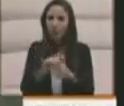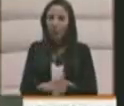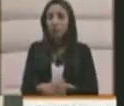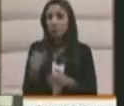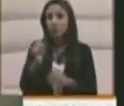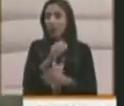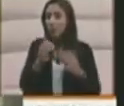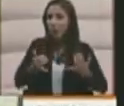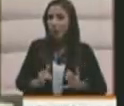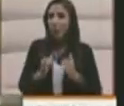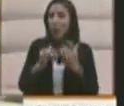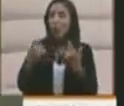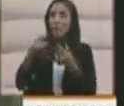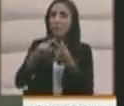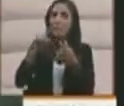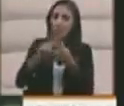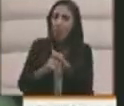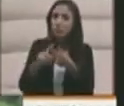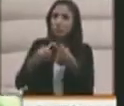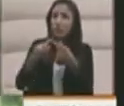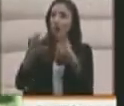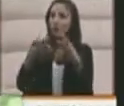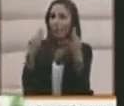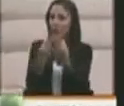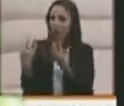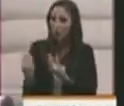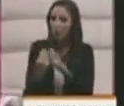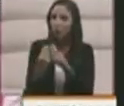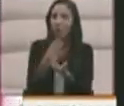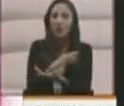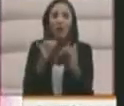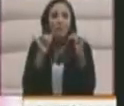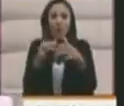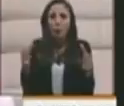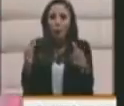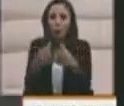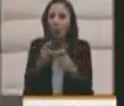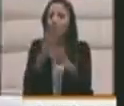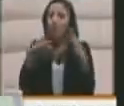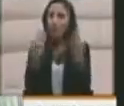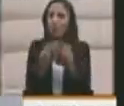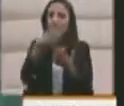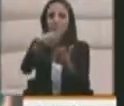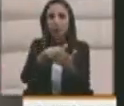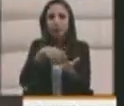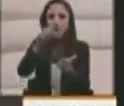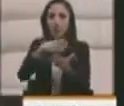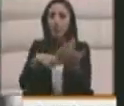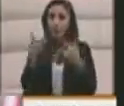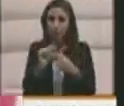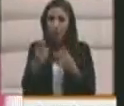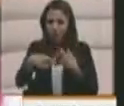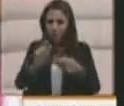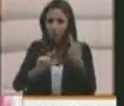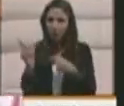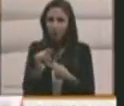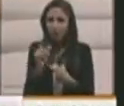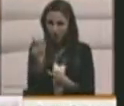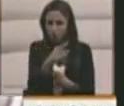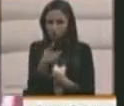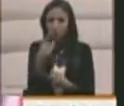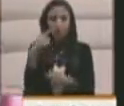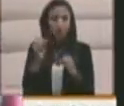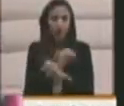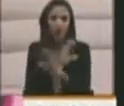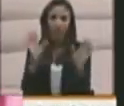míos y mi esposa y yo. Un negocito familiar, un conuco familiar. Es un conuco familiar, exacto. ¿Y a precio solidario no vendes acá? Por supuesto, aquí los